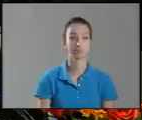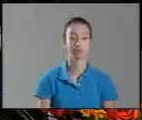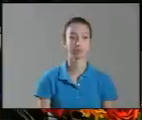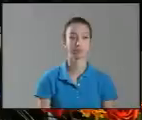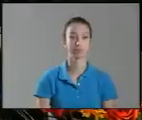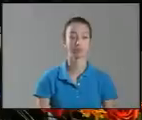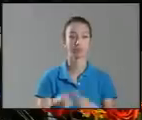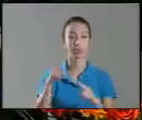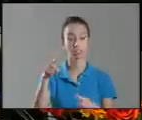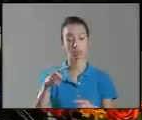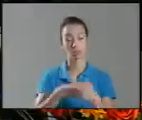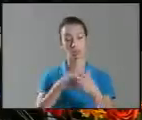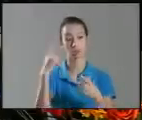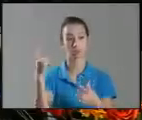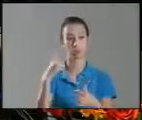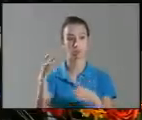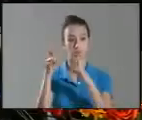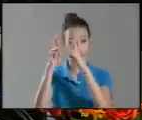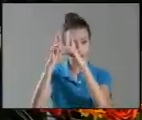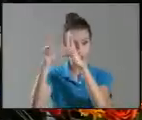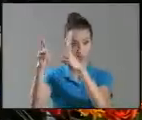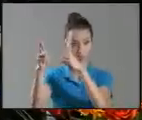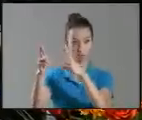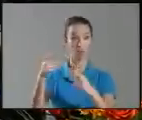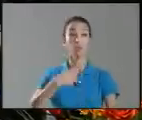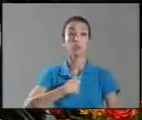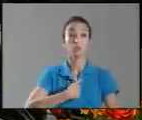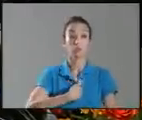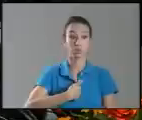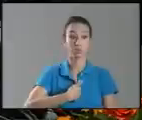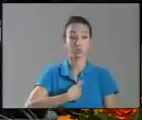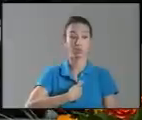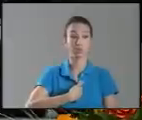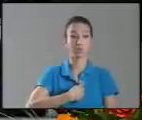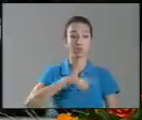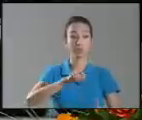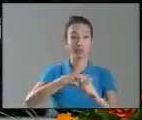tal otra, son fieles a su país.